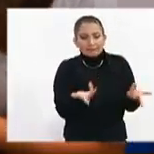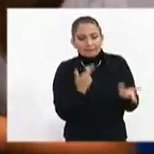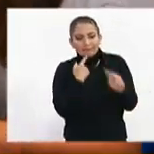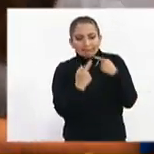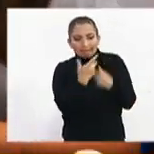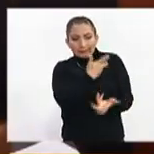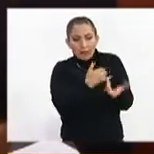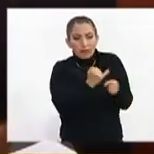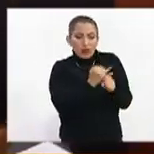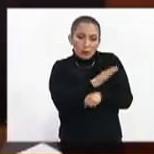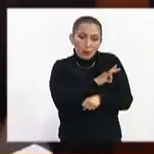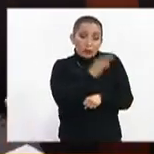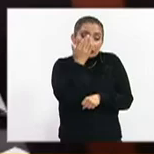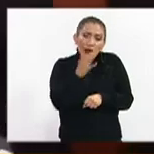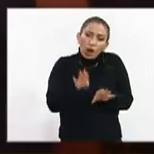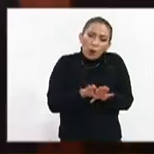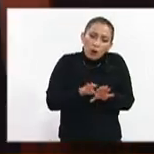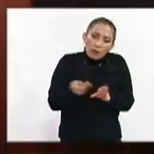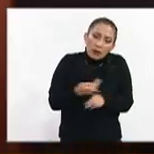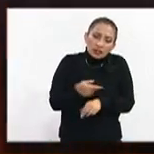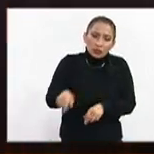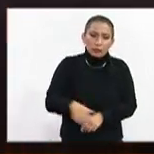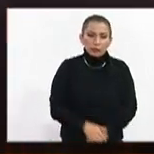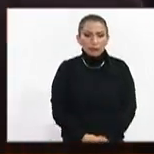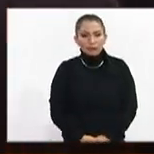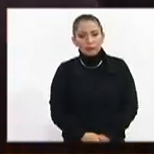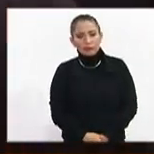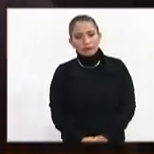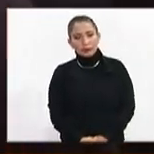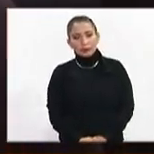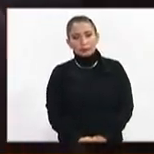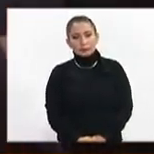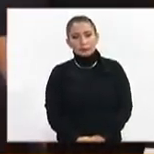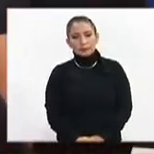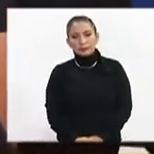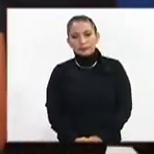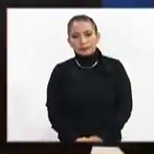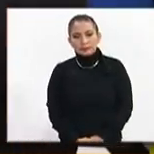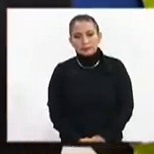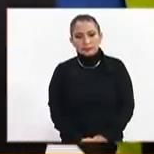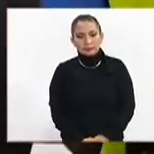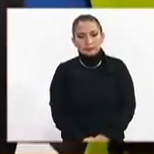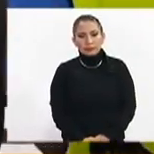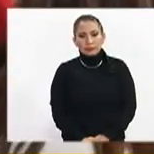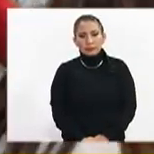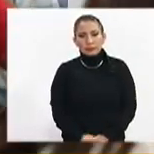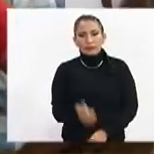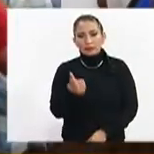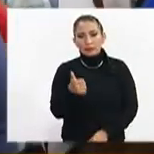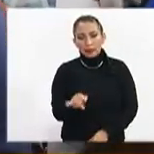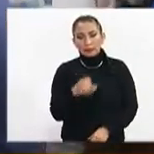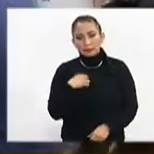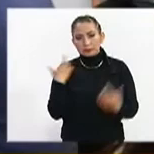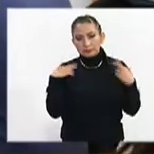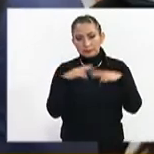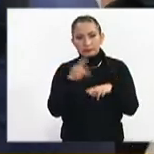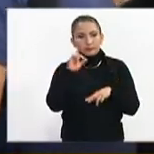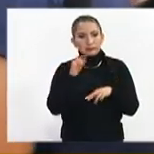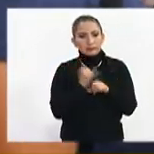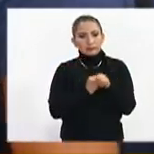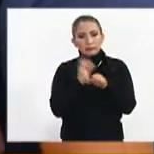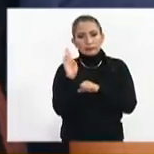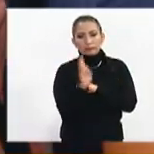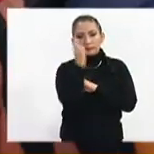simple información poder saber cómo realmente están las cosas, ¿no? Claro. Así es, profesora investigadora